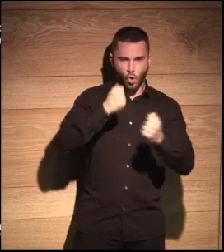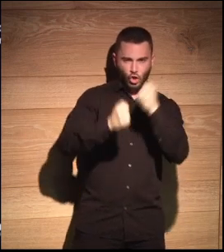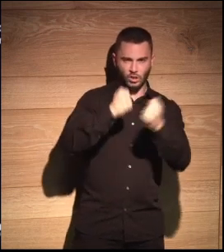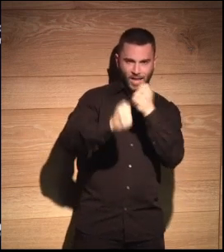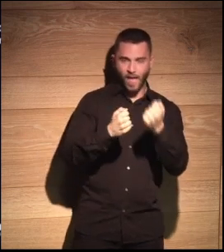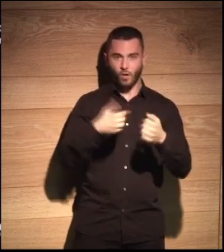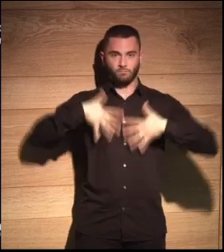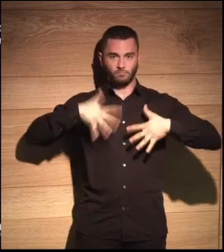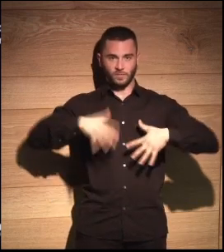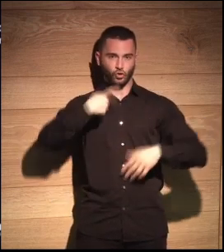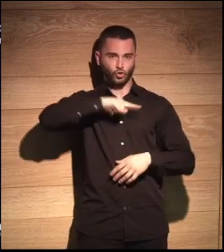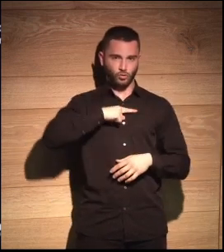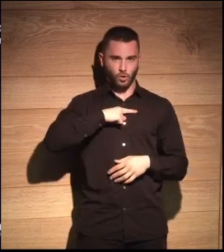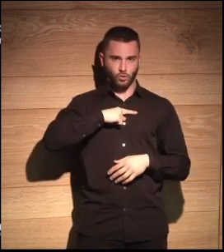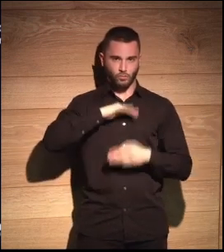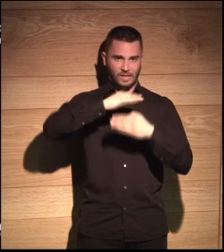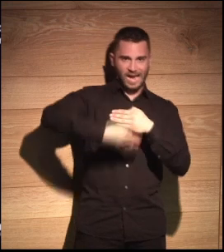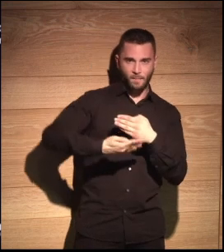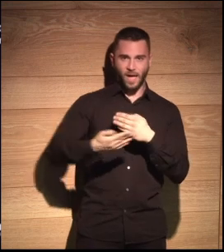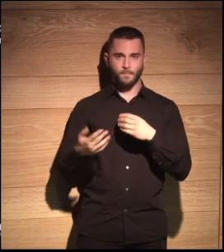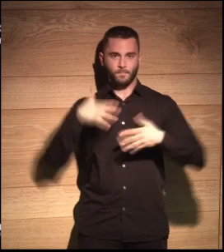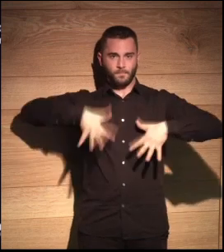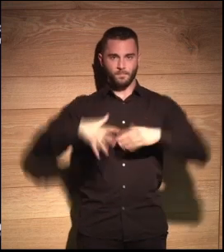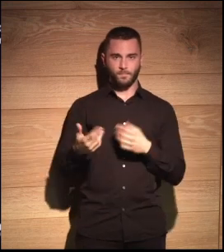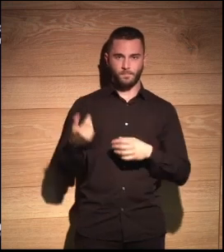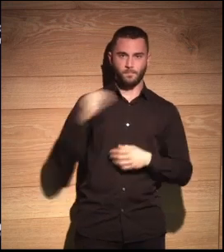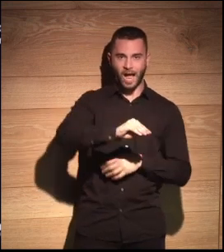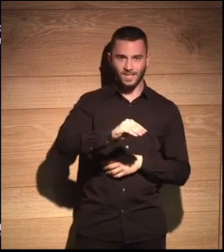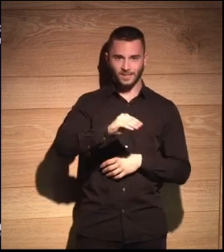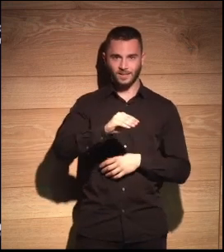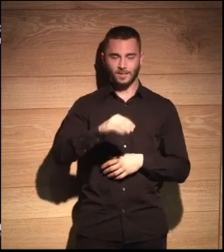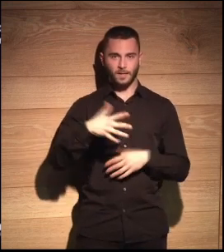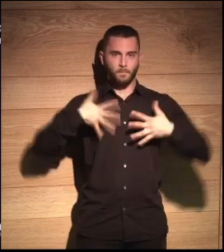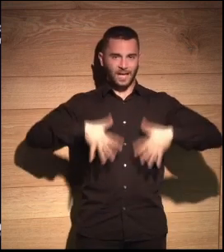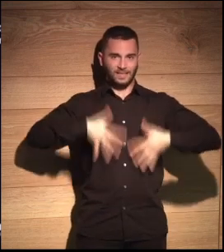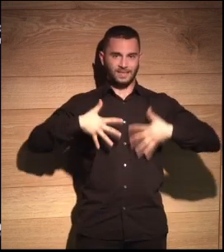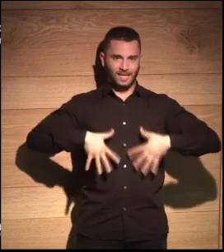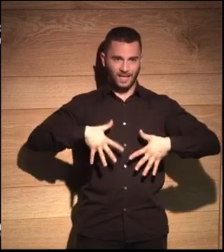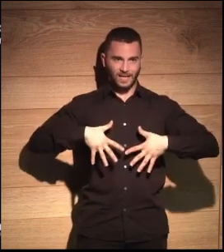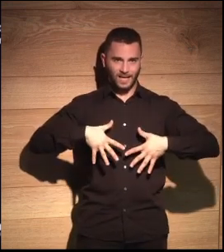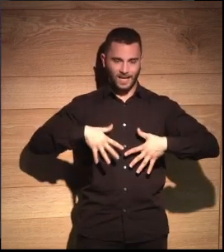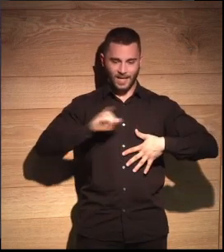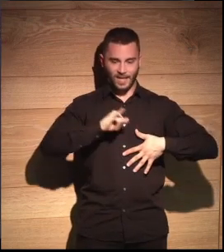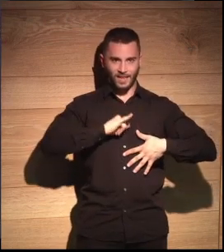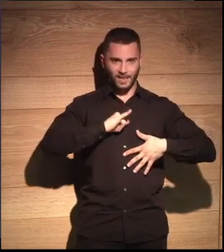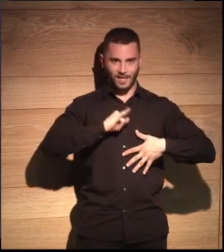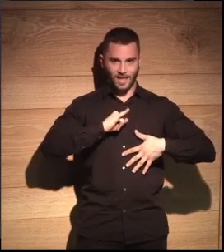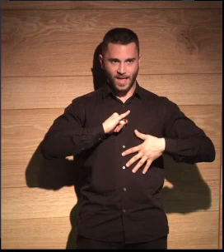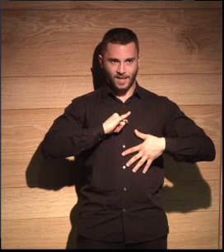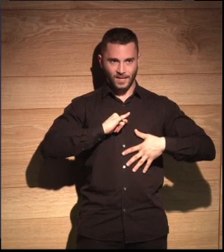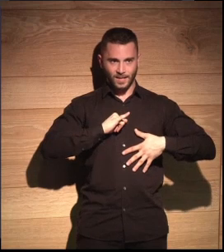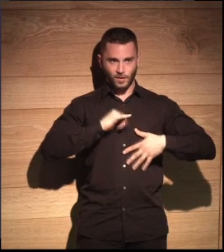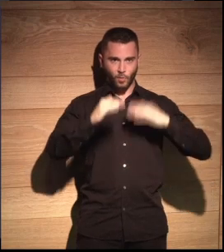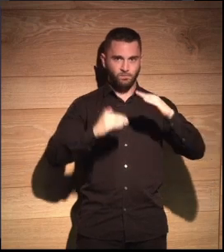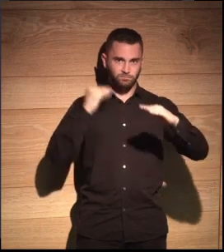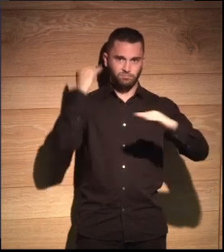añadimos una capa más de, pues es la de arriba, la de vestirle, enseñarle con un poco más allá de la personalidad que puede mostrar